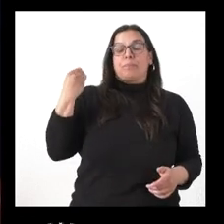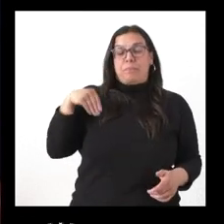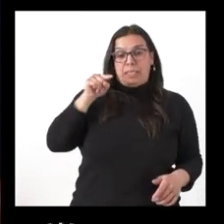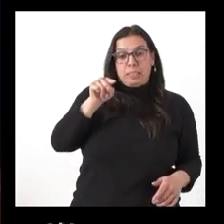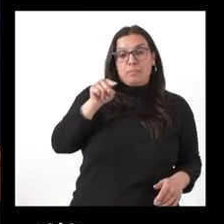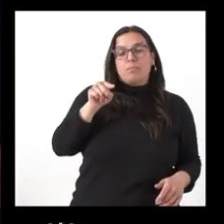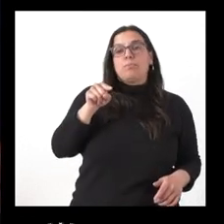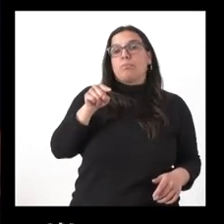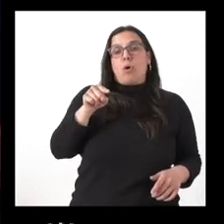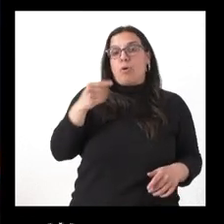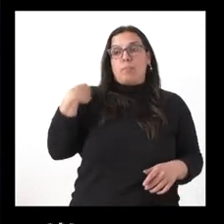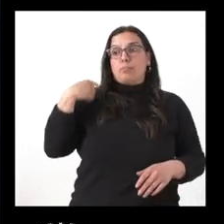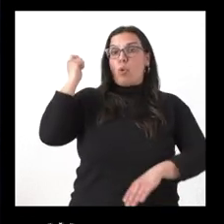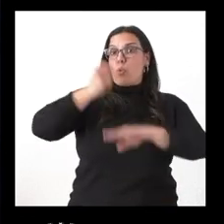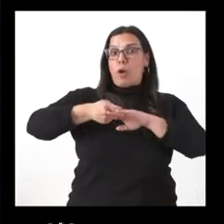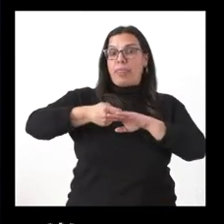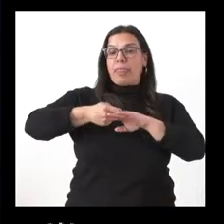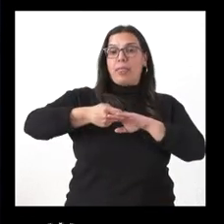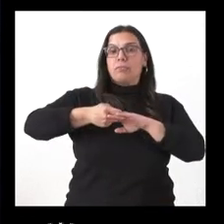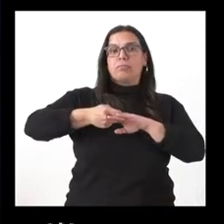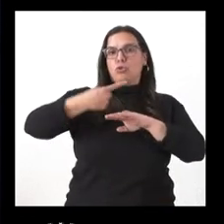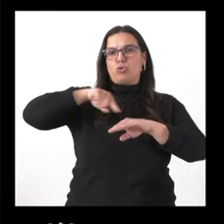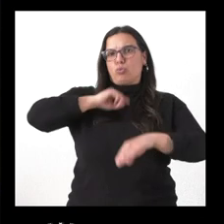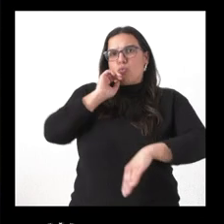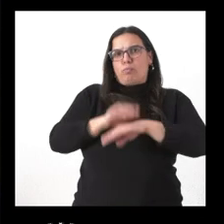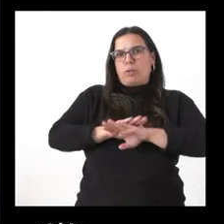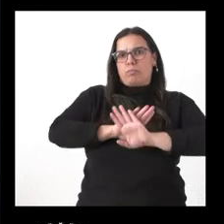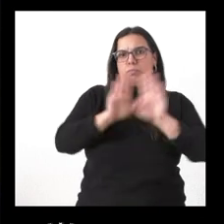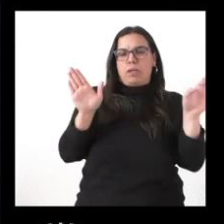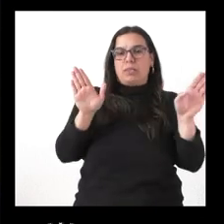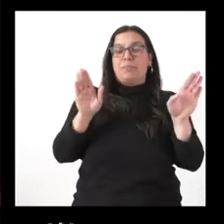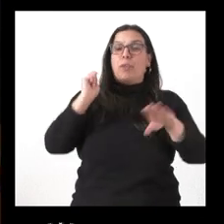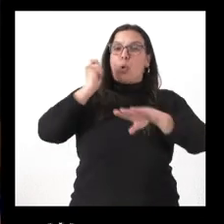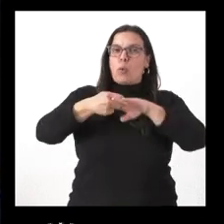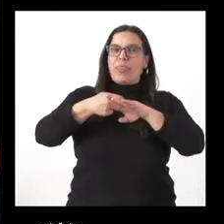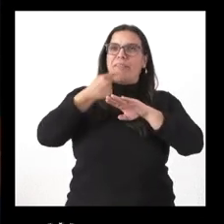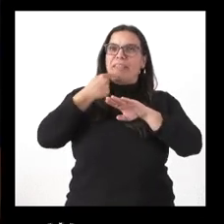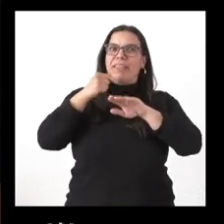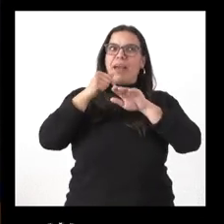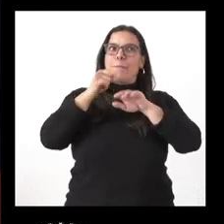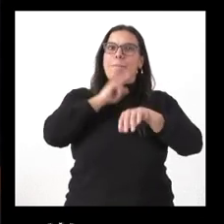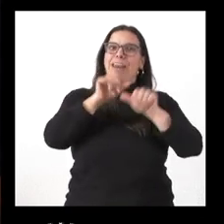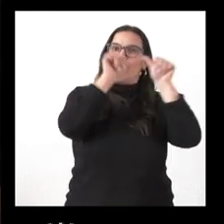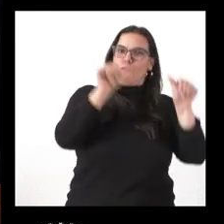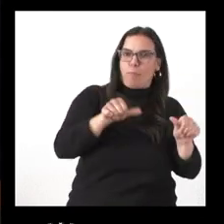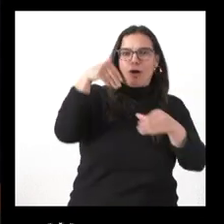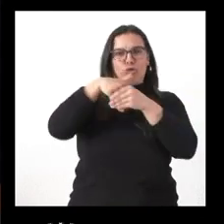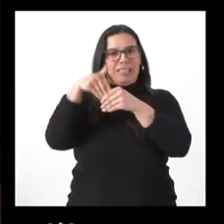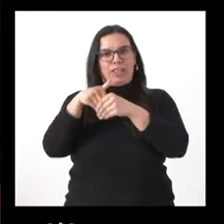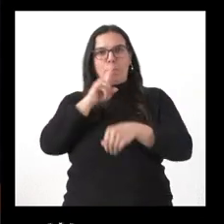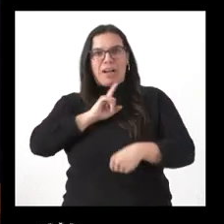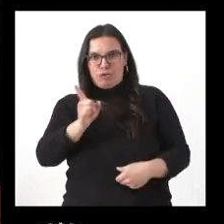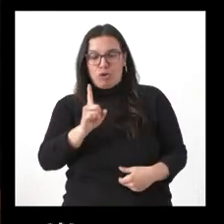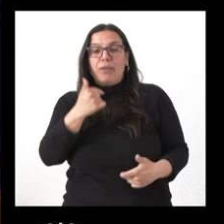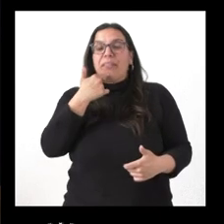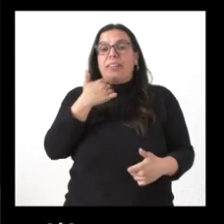cumpliremos judicial no entra tanto en el fondo del asunto como en la forma y lo que establece es que podría